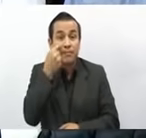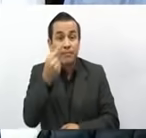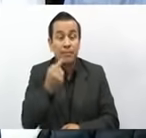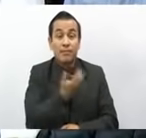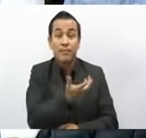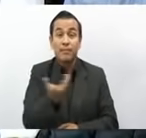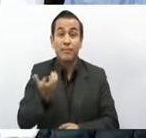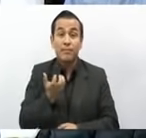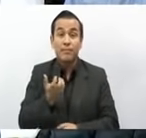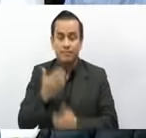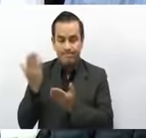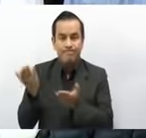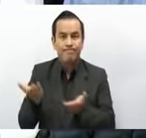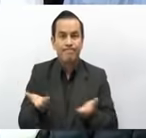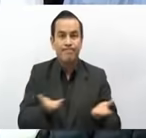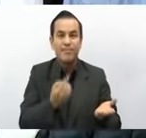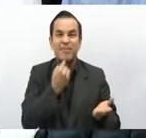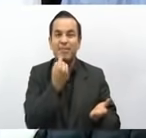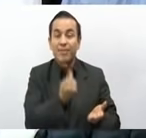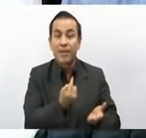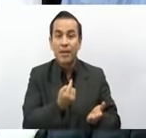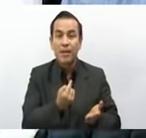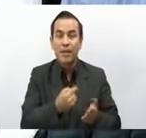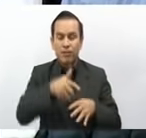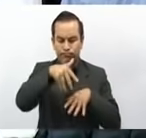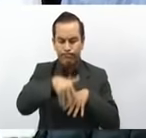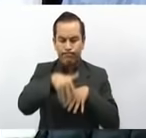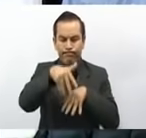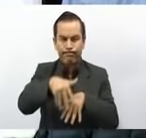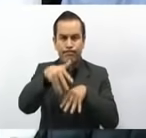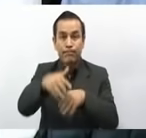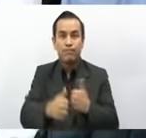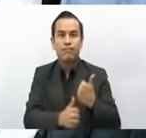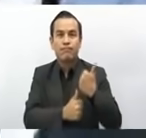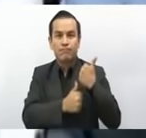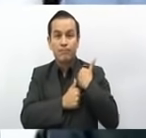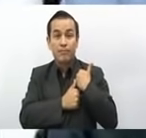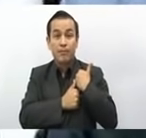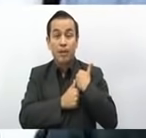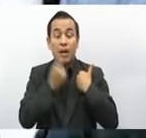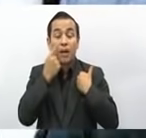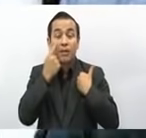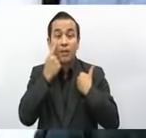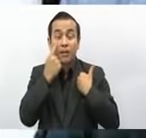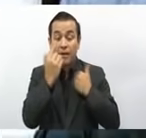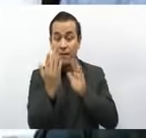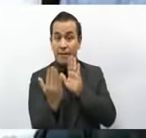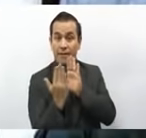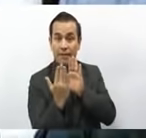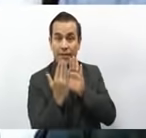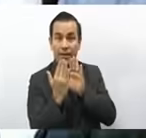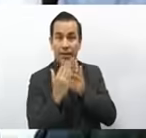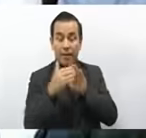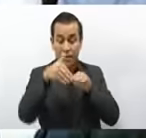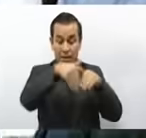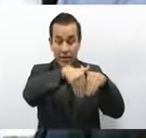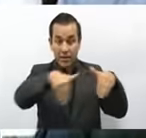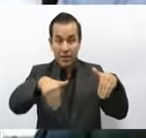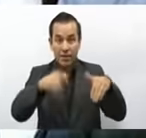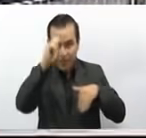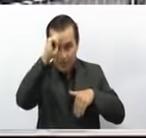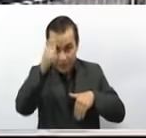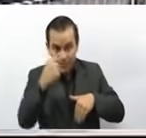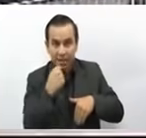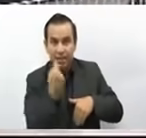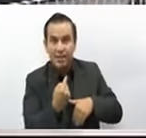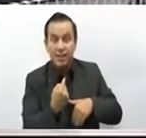el ingreso del tan esperado desfile militar frente a la tribuna de honor con el parte respectivo, rendido por el